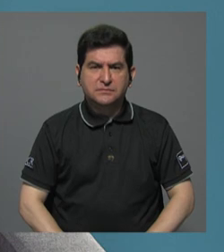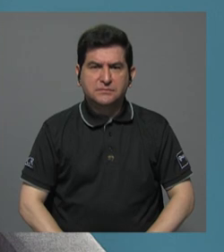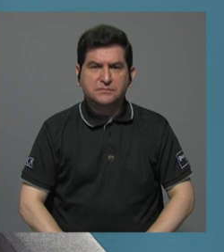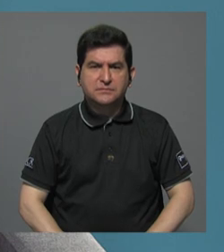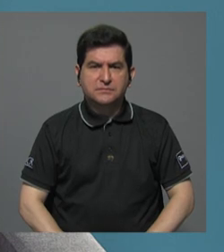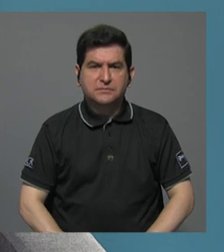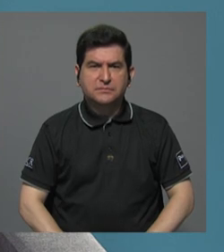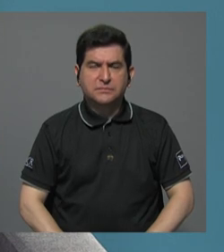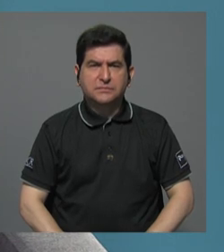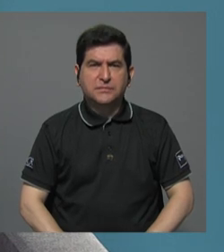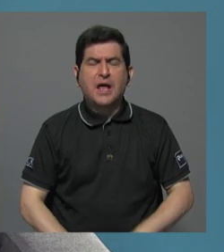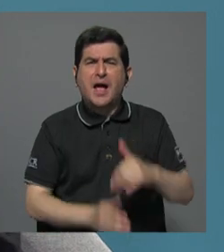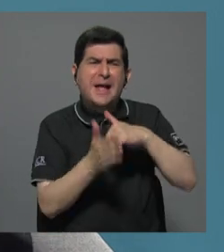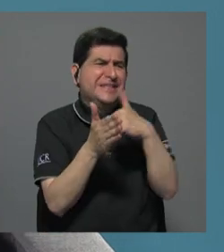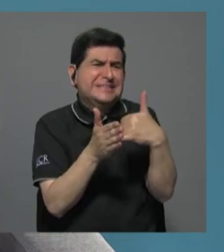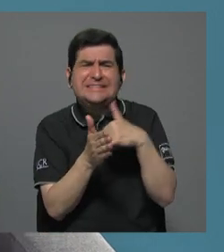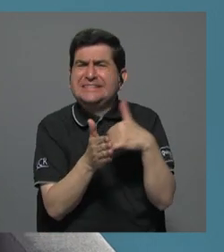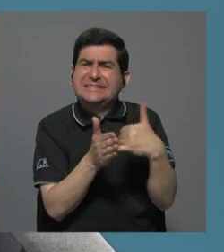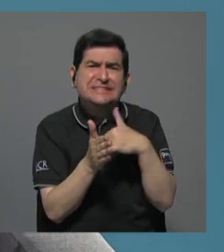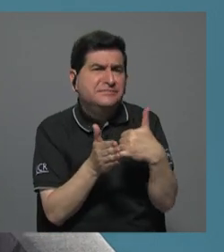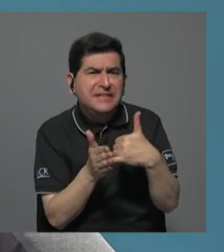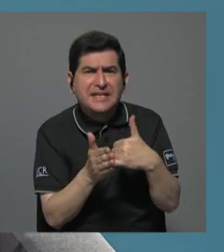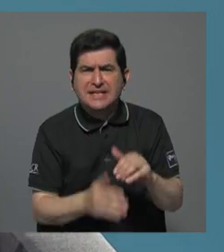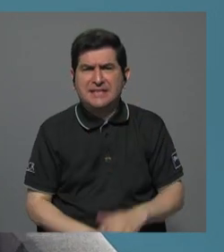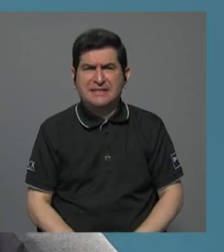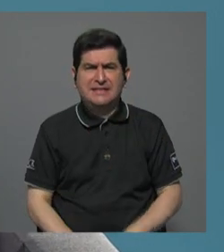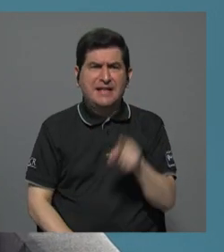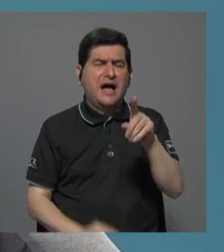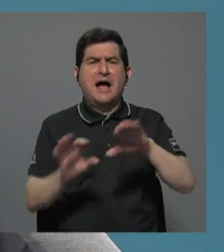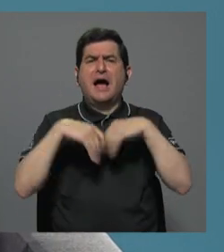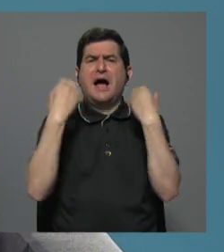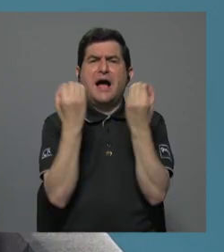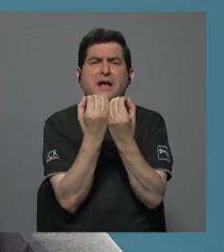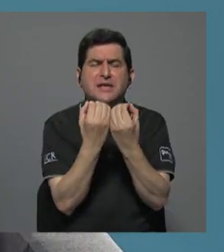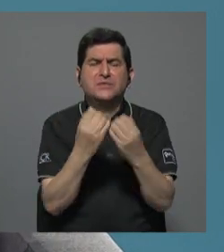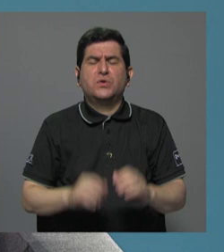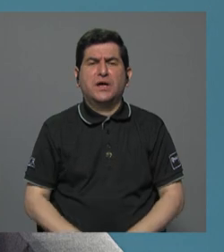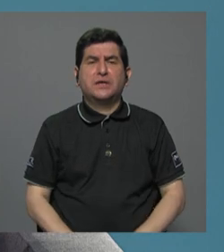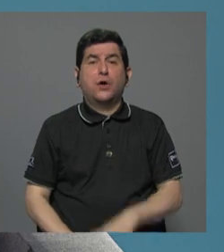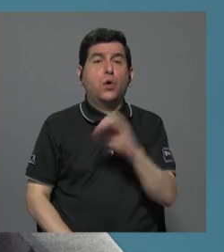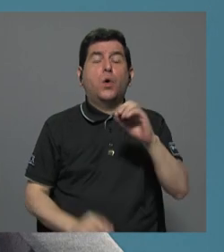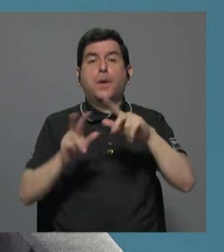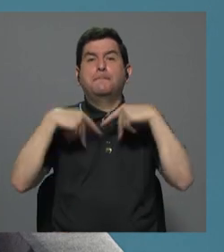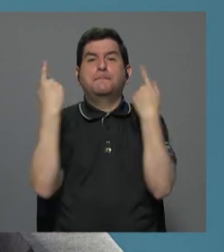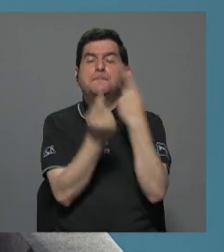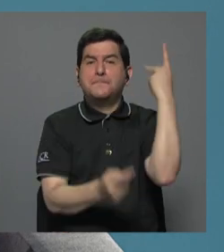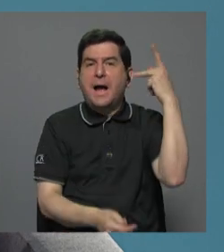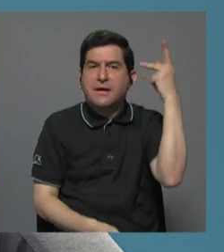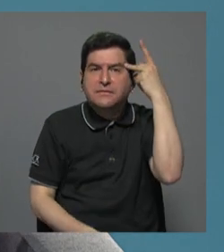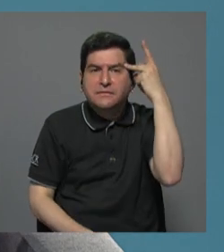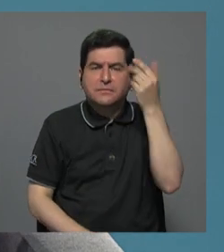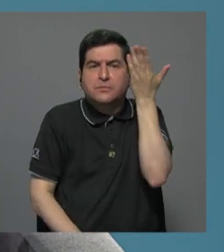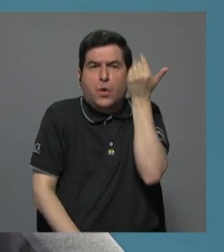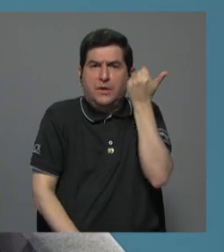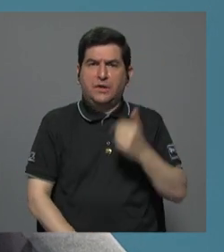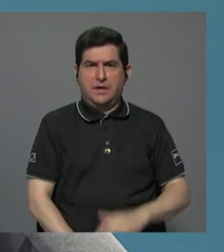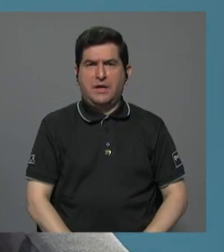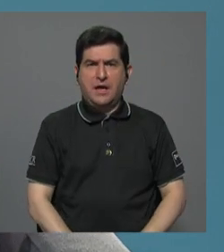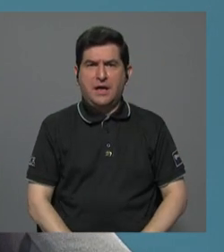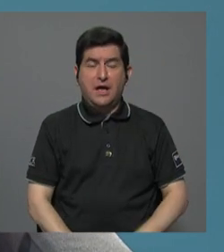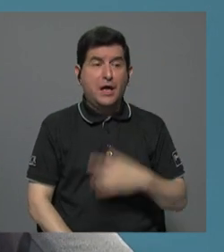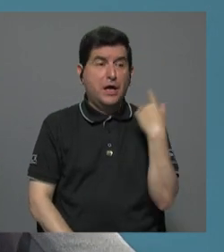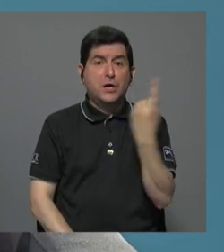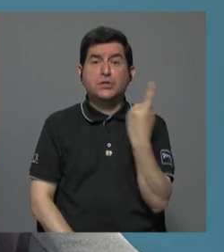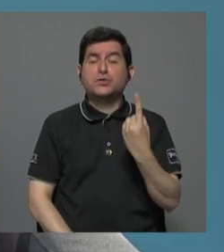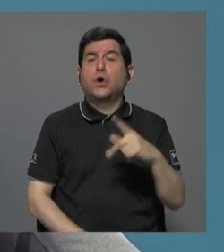vuelve vulnerables a las organizaciones a los partidos políticos porque prácticamente los únicos